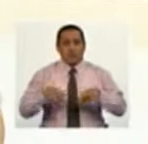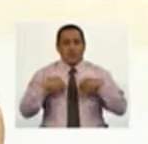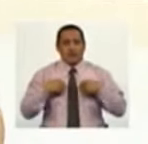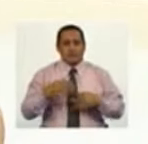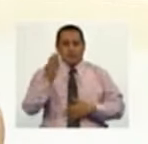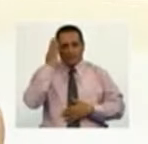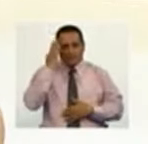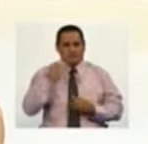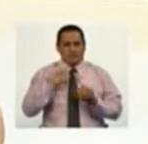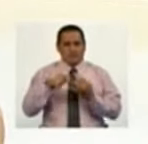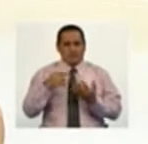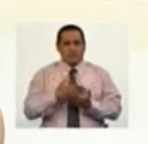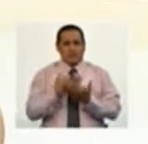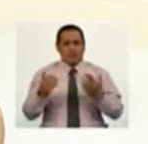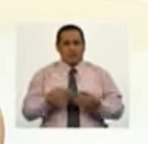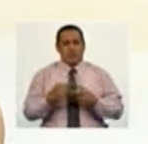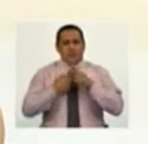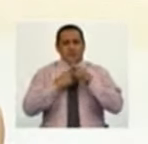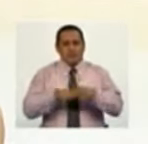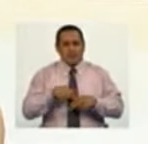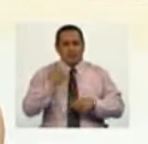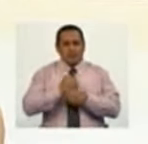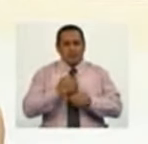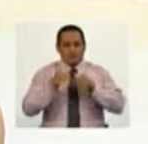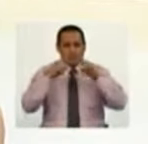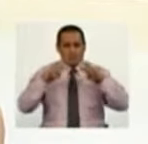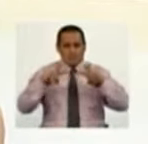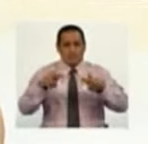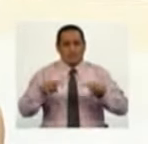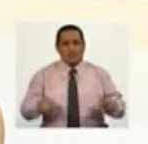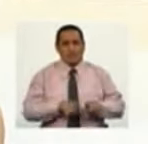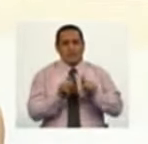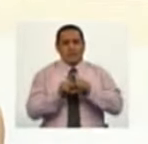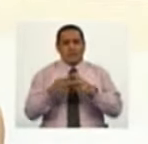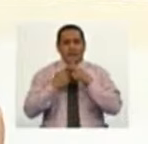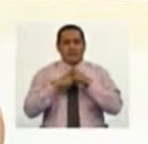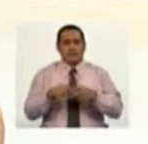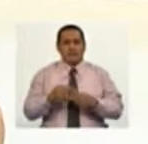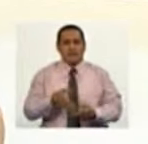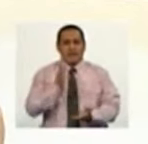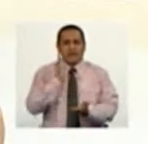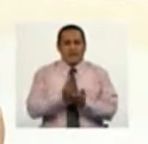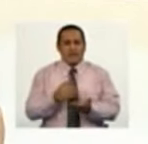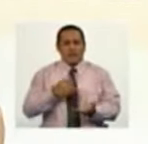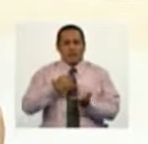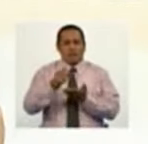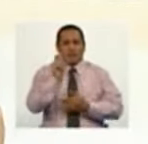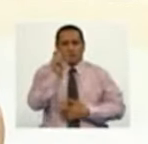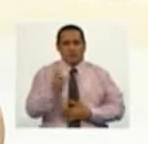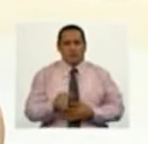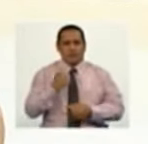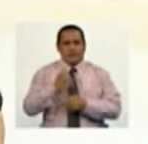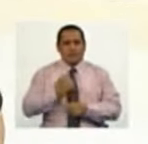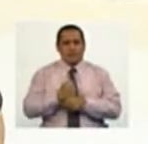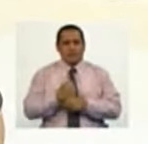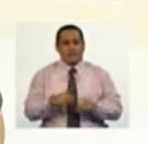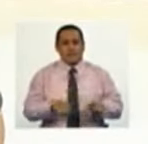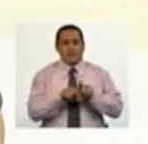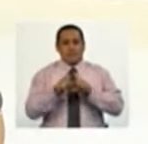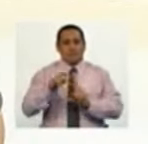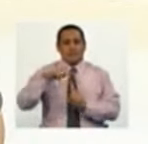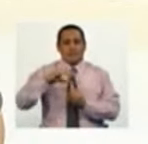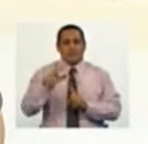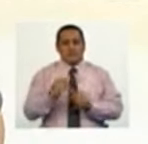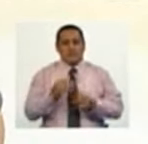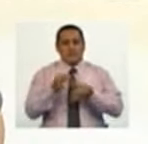toma conocimiento de la falta, activa los procedimientos de investigación interna y procede a imputarla y a despedir al trabajador. Y el tribunal,